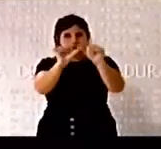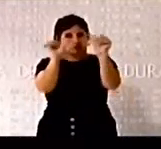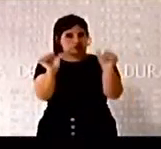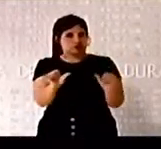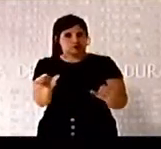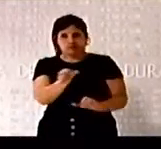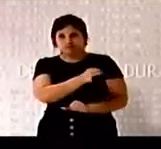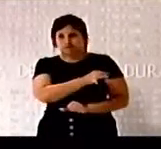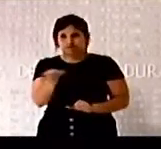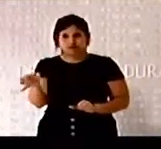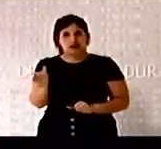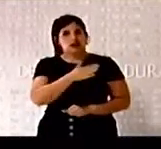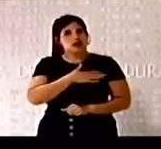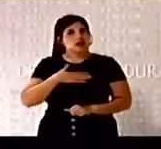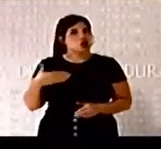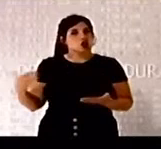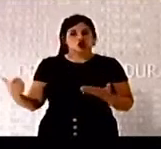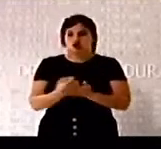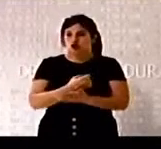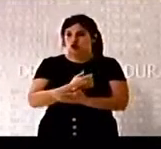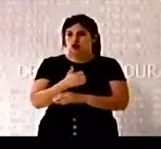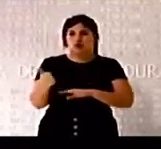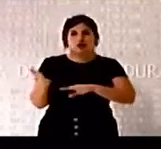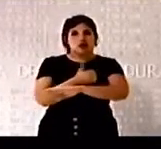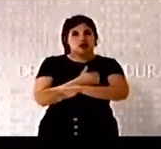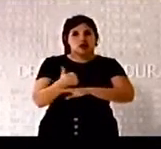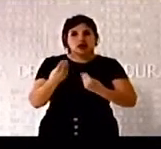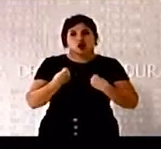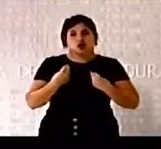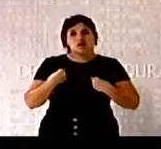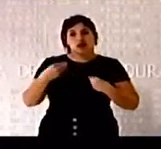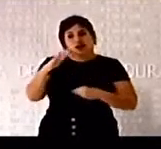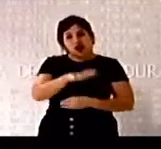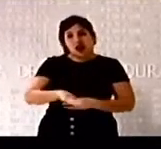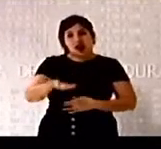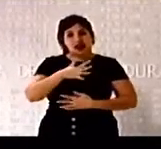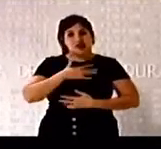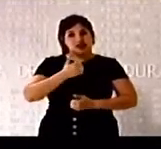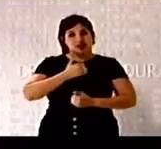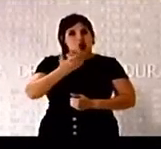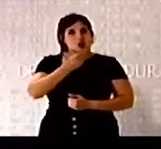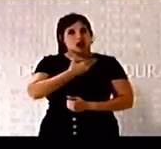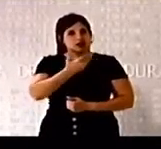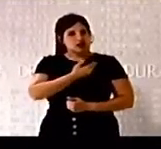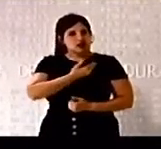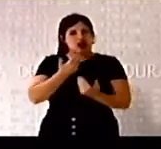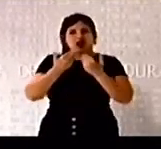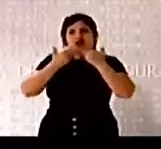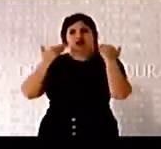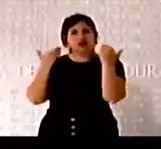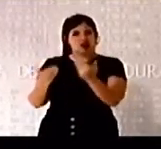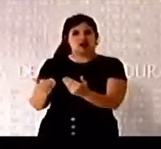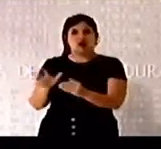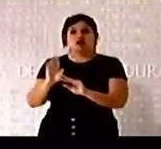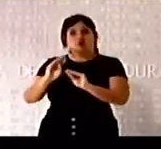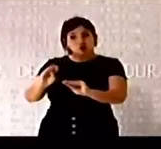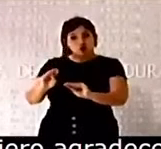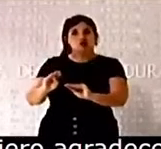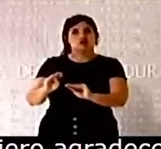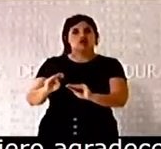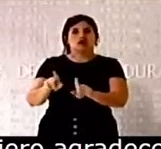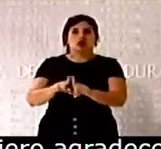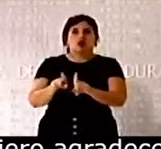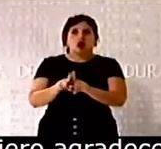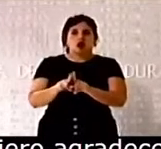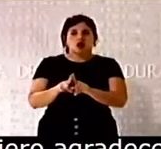Quiero agradecerle a toda la sociedad que vive en el área de salud de Plasencia la bajada espectacular en las cifras de incidencia. Si hace tan